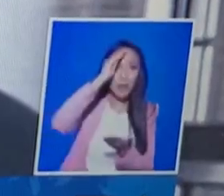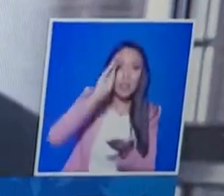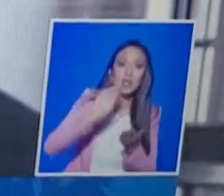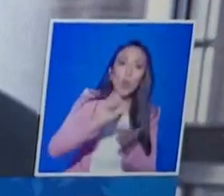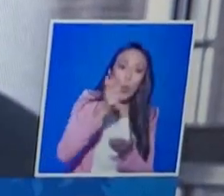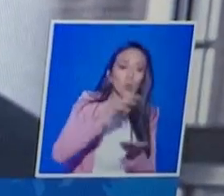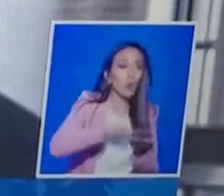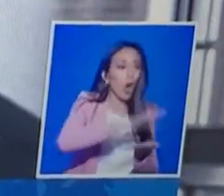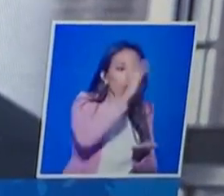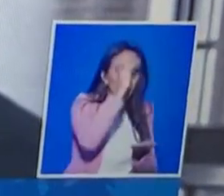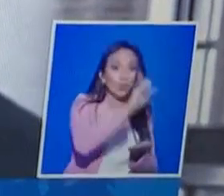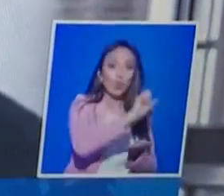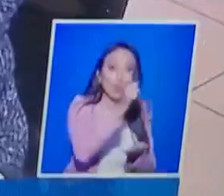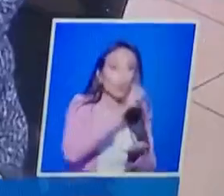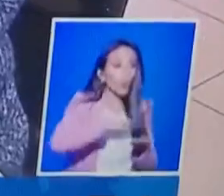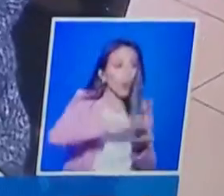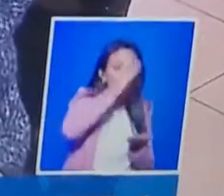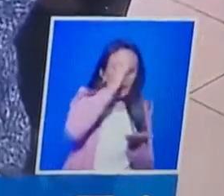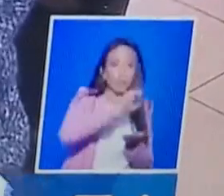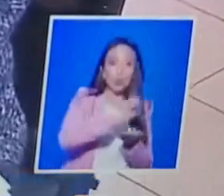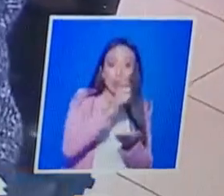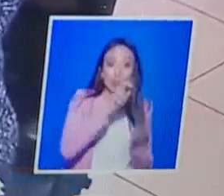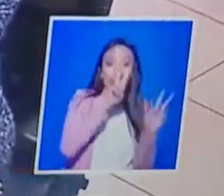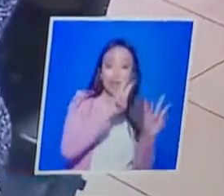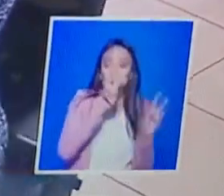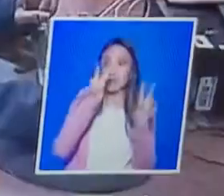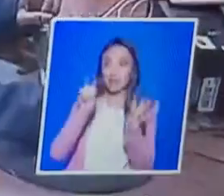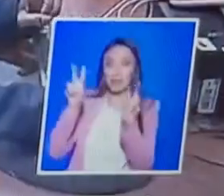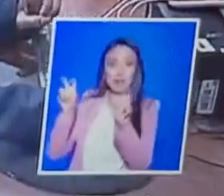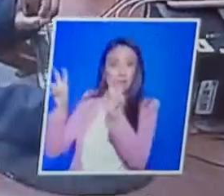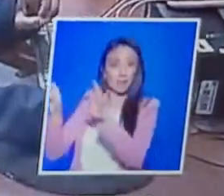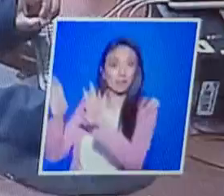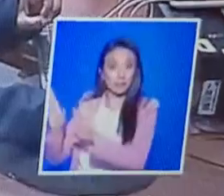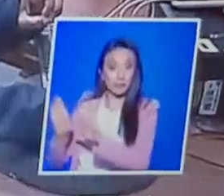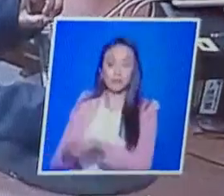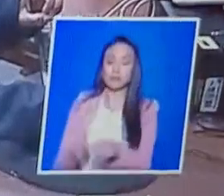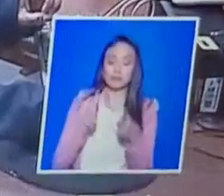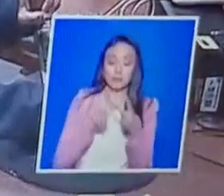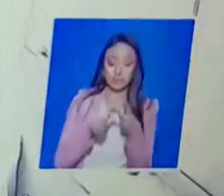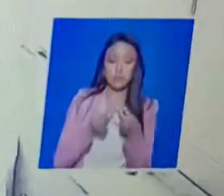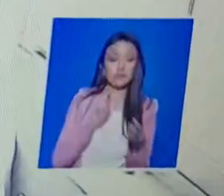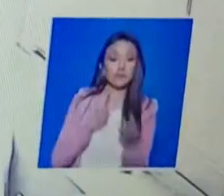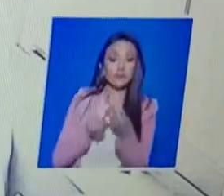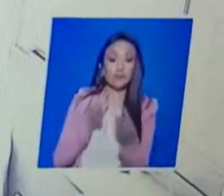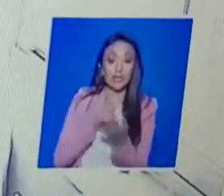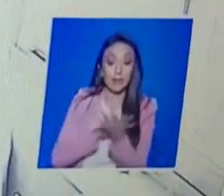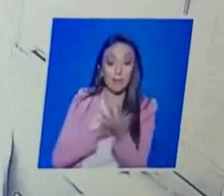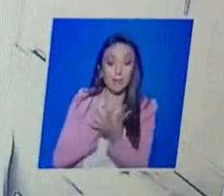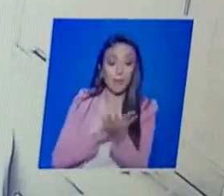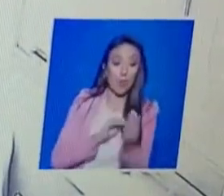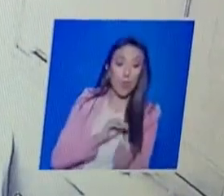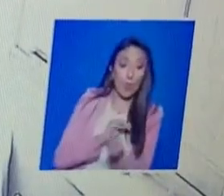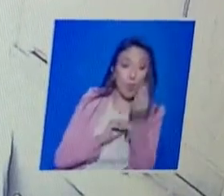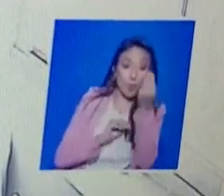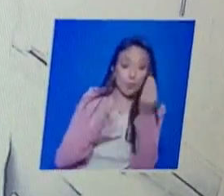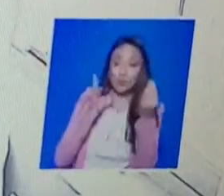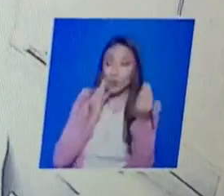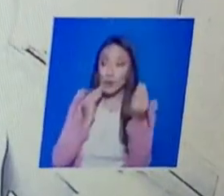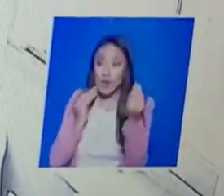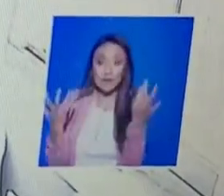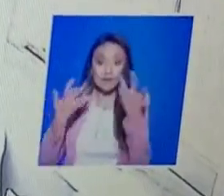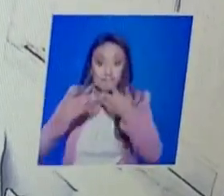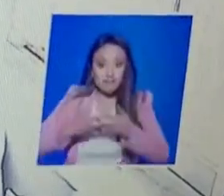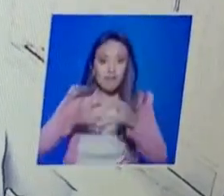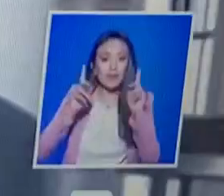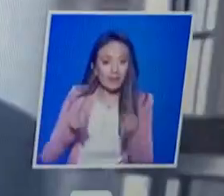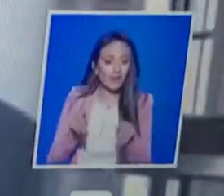capacidades ya mucho más técnicas. Mientras que otras compañías deben saber que el mezclar la juventud con la experiencia la hace más